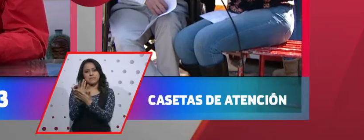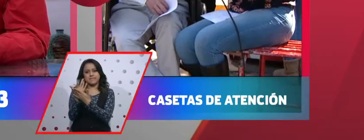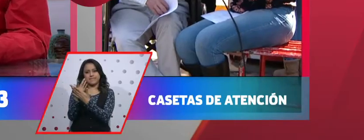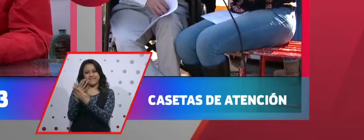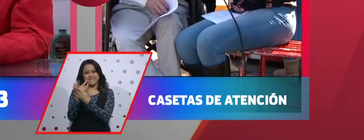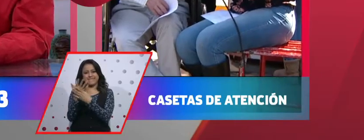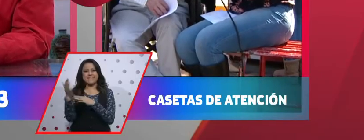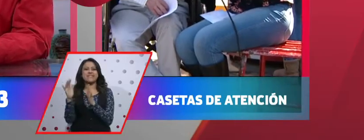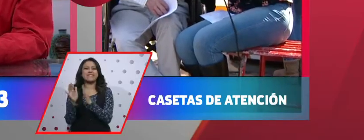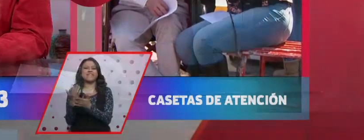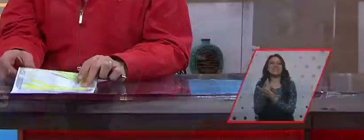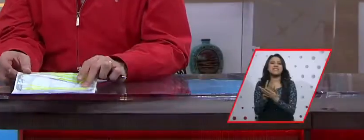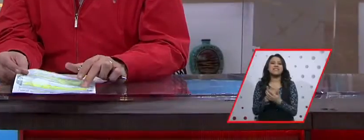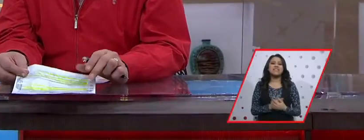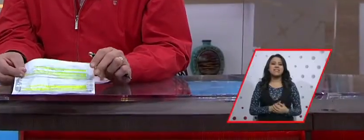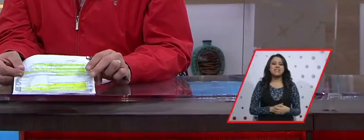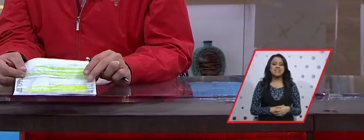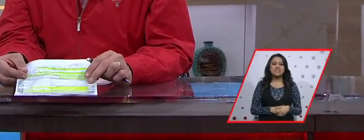Aguántame un segundito, Fernando.